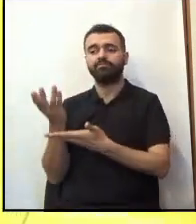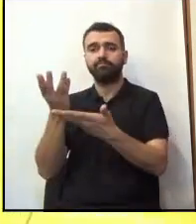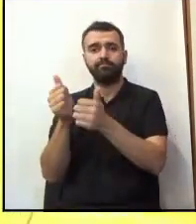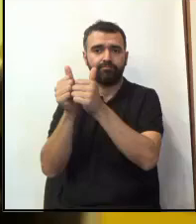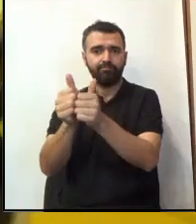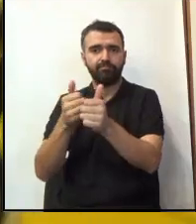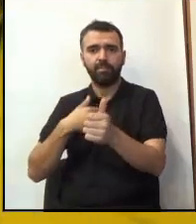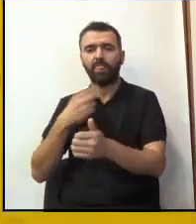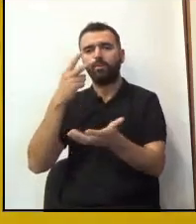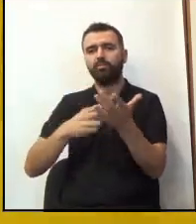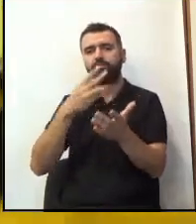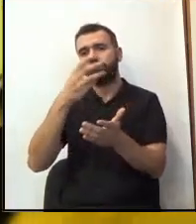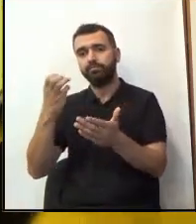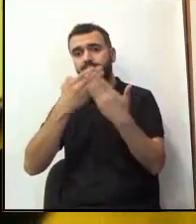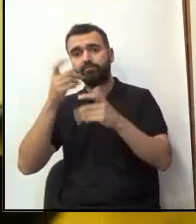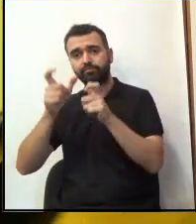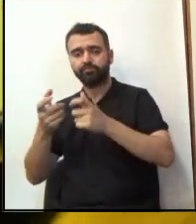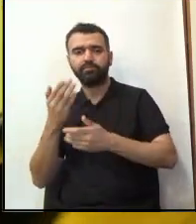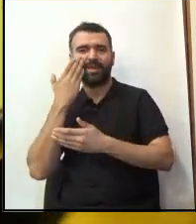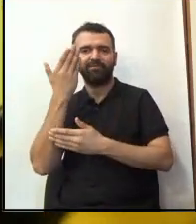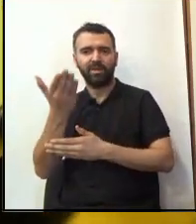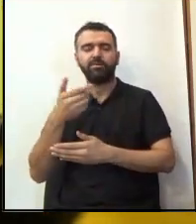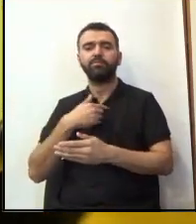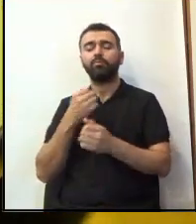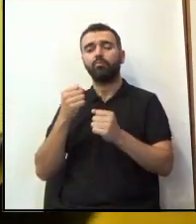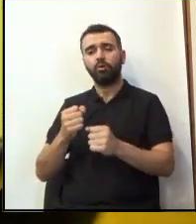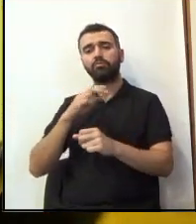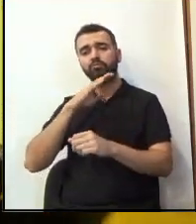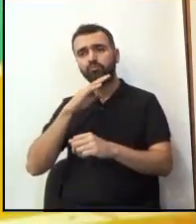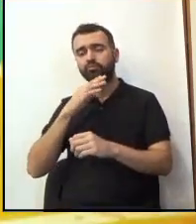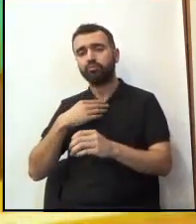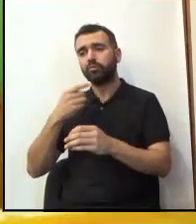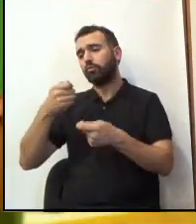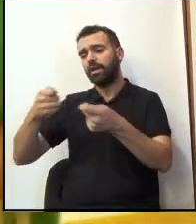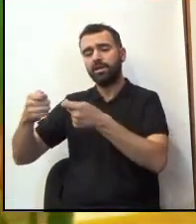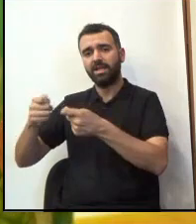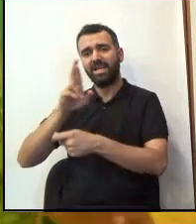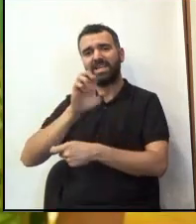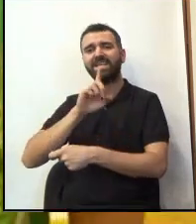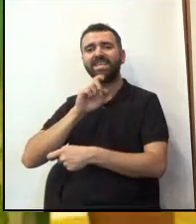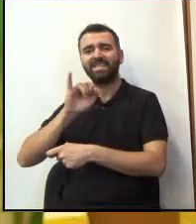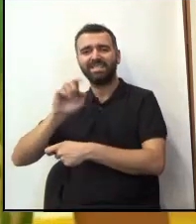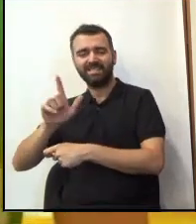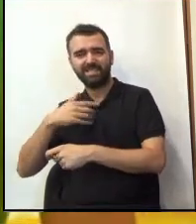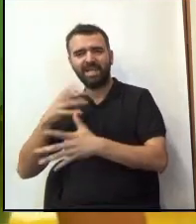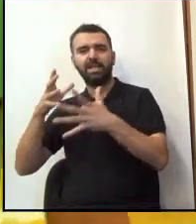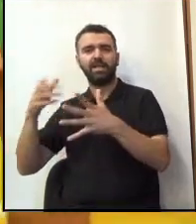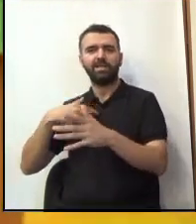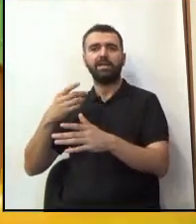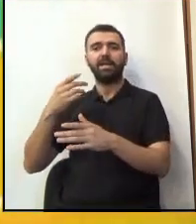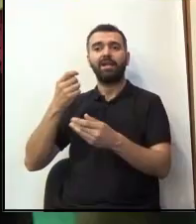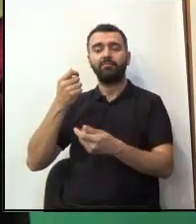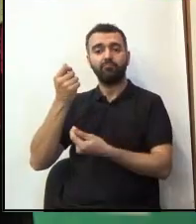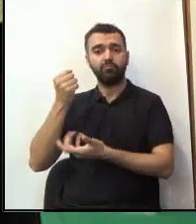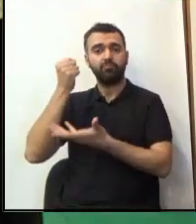a 2.300 estudiantes, quienes podrán utilizar el beneficio en una tienda del retail. El financiamiento total de esta iniciativa es de